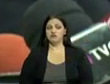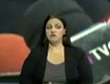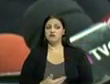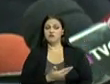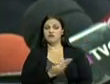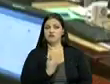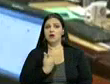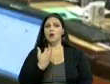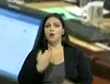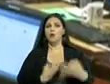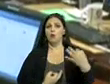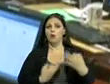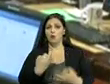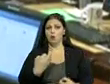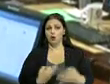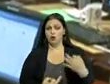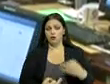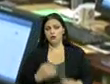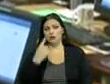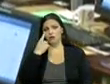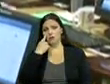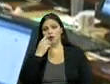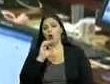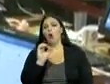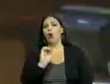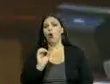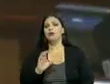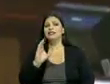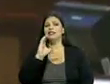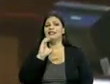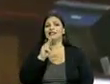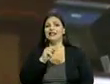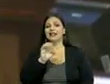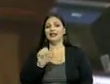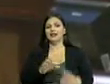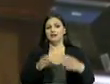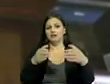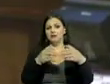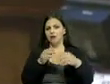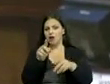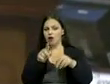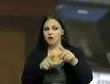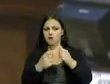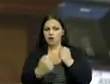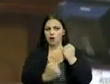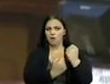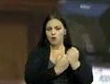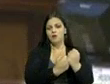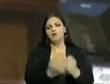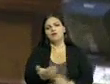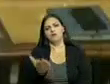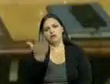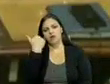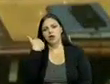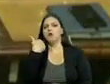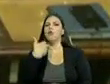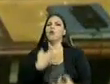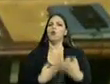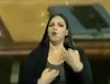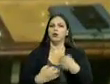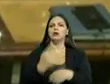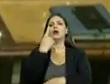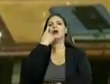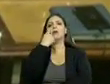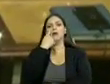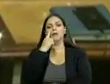Nacional Electoral. Y es que dentro de la Asamblea hay consenso entre los legisladores que buscan que Tuárez sea fiscalizado, y se adelanta que apoyarán el